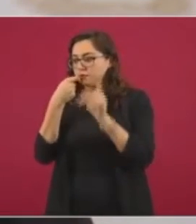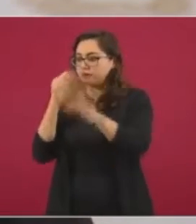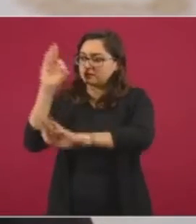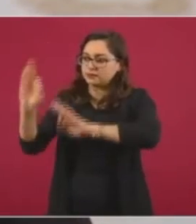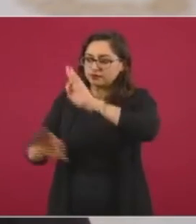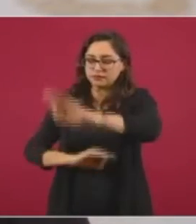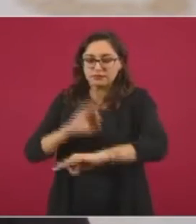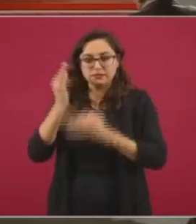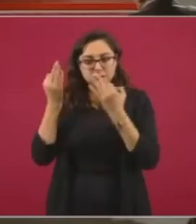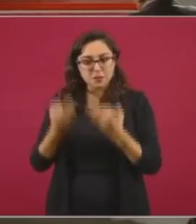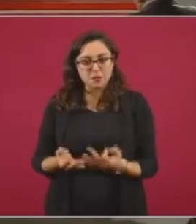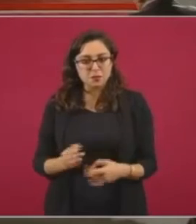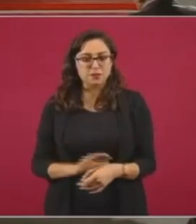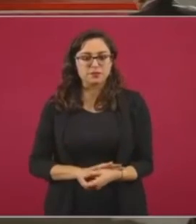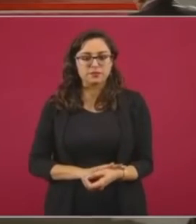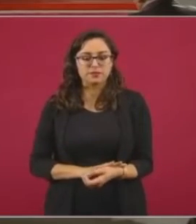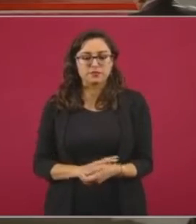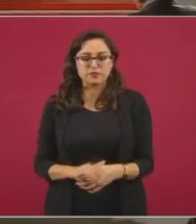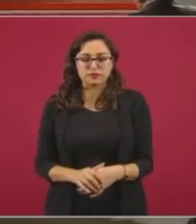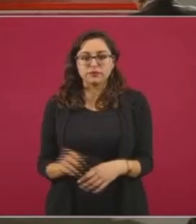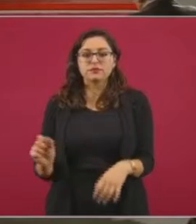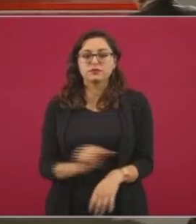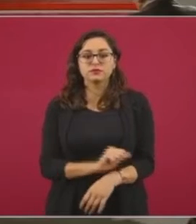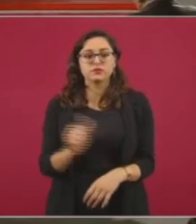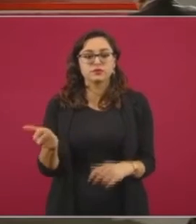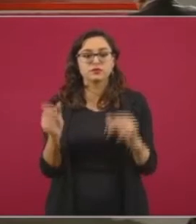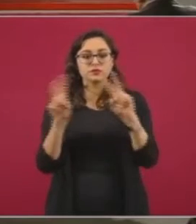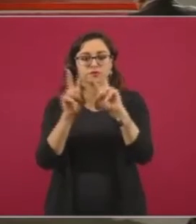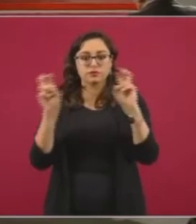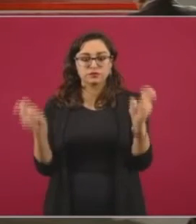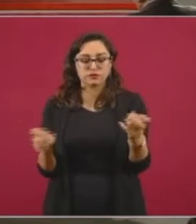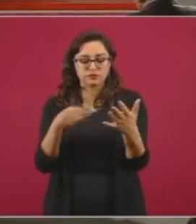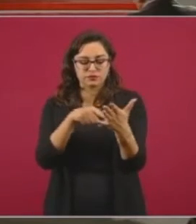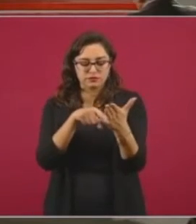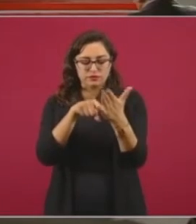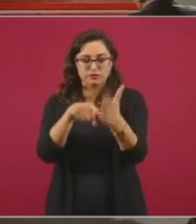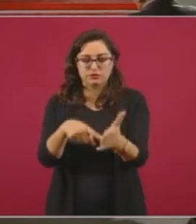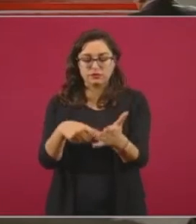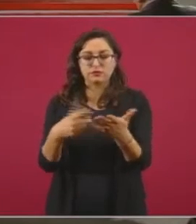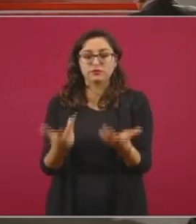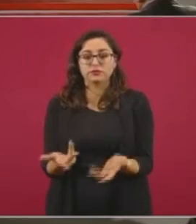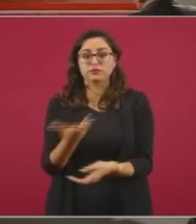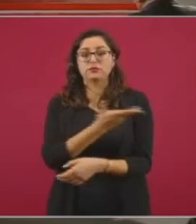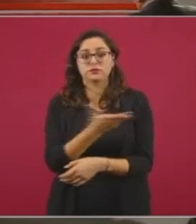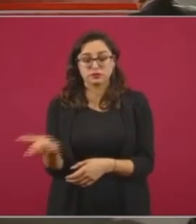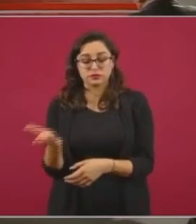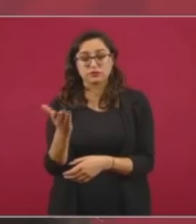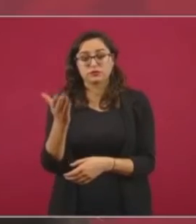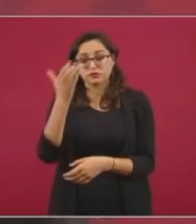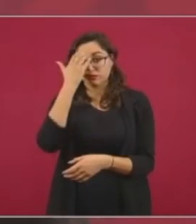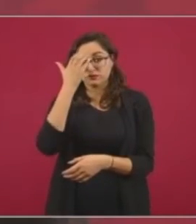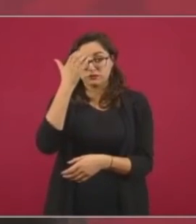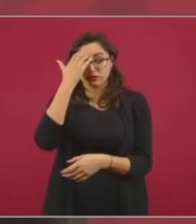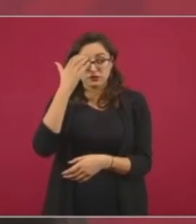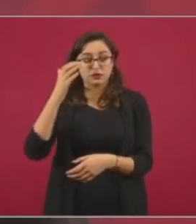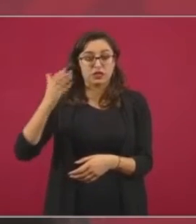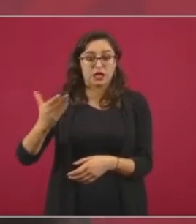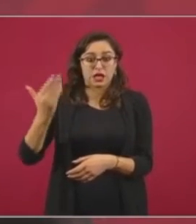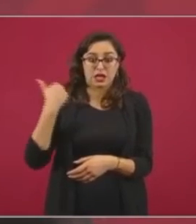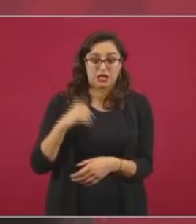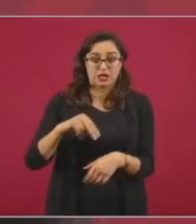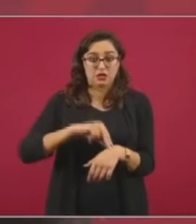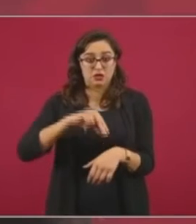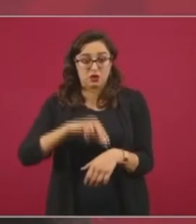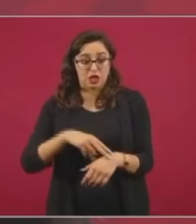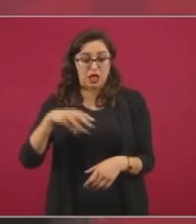me pasas la siguiente. Y el otro elemento es este. Si bien, como bien nos mencionaba la doctora María hace